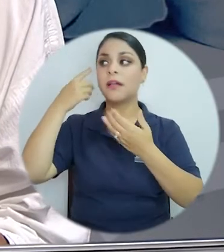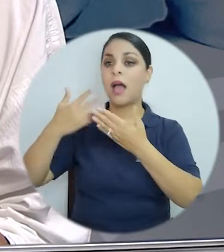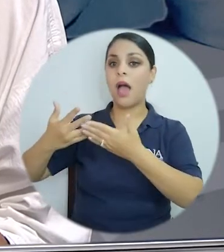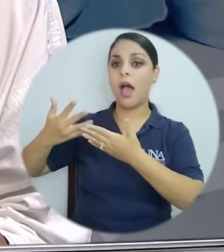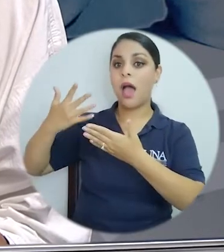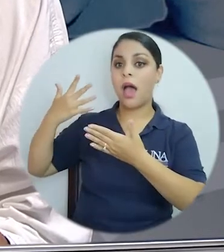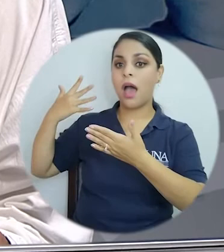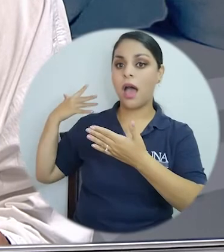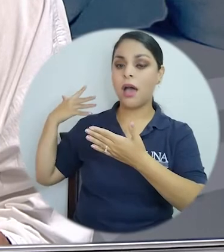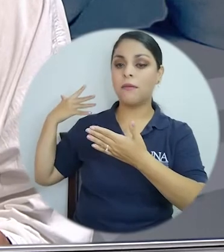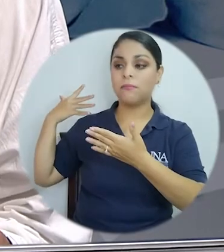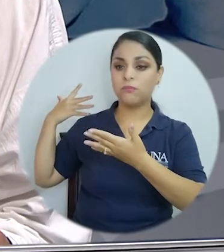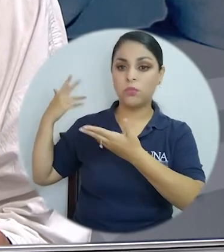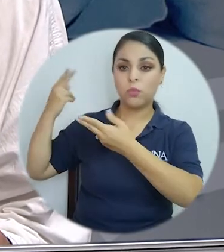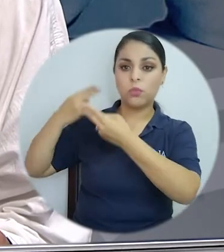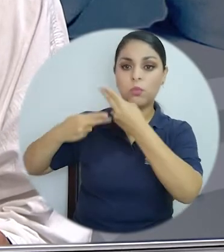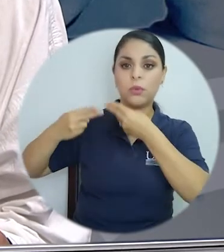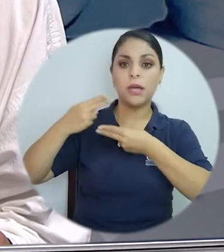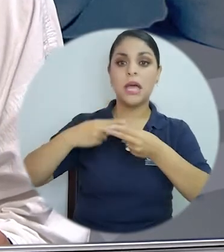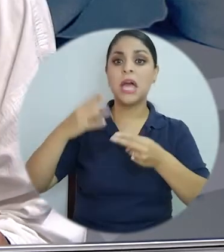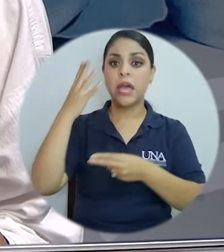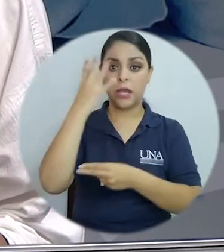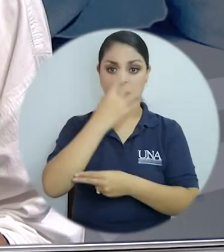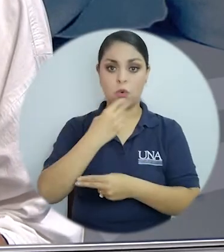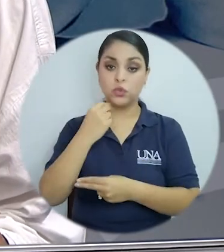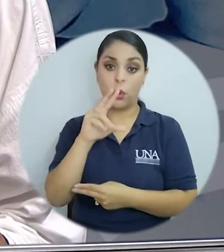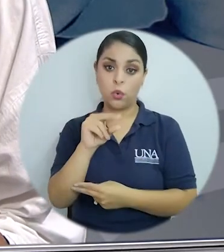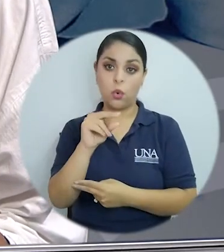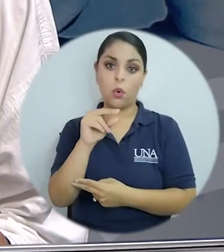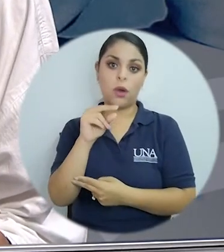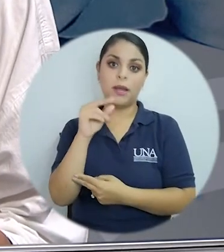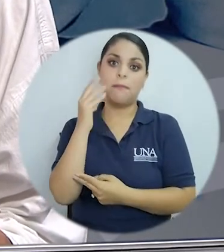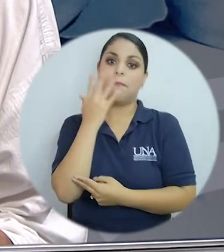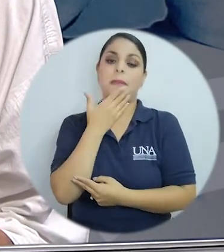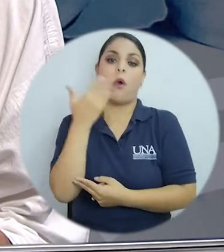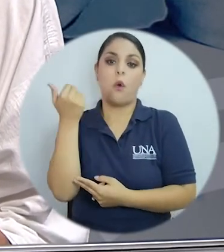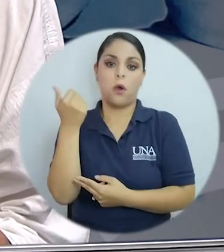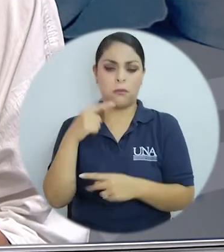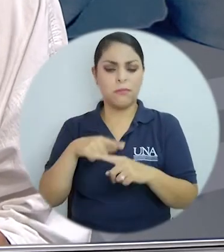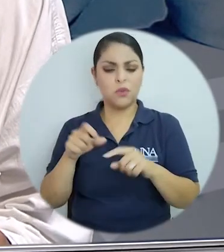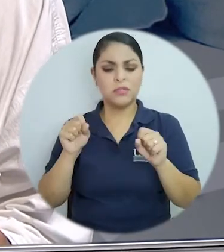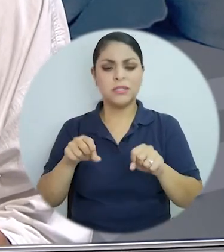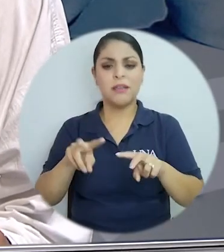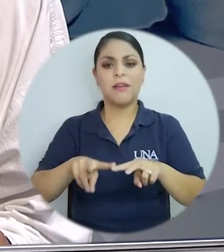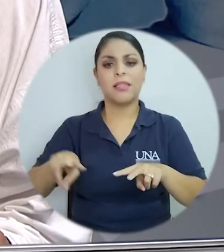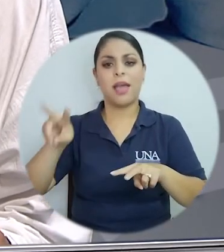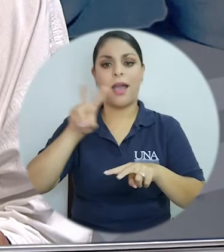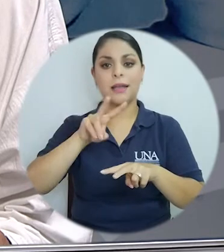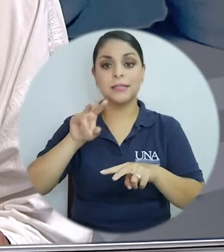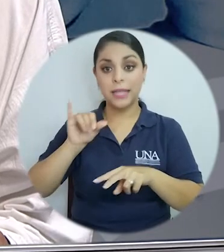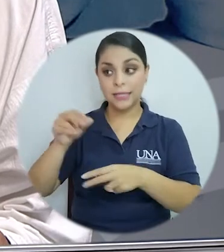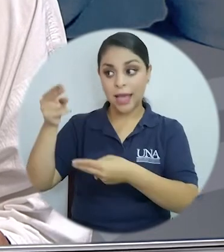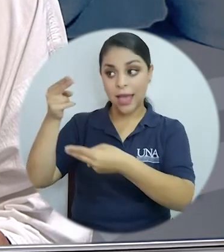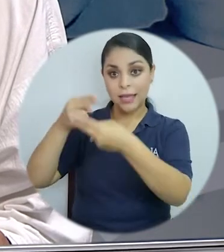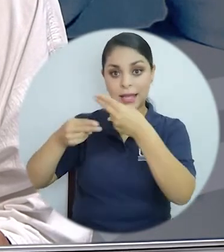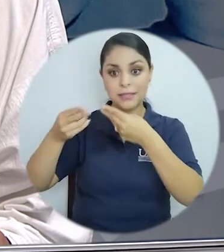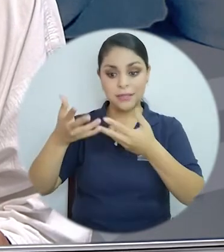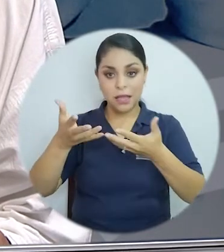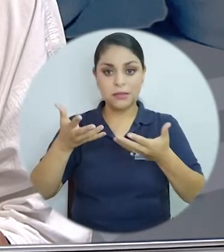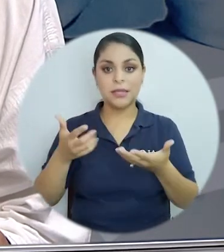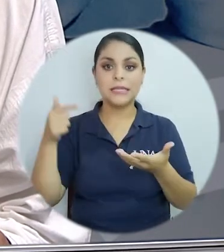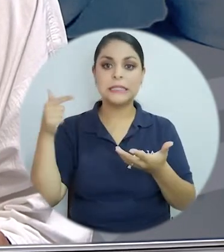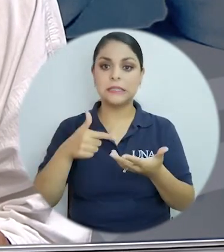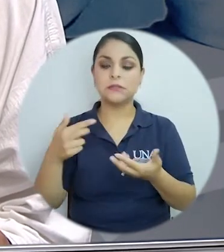un pasado muy hermoso, no el ideal, pero sí con muchas ventajas, y una herencia